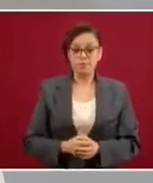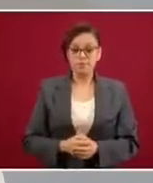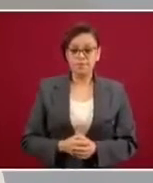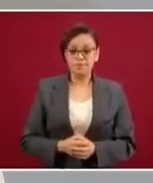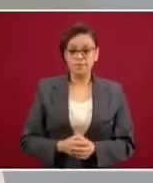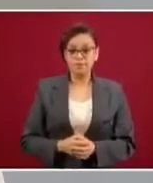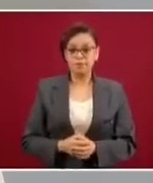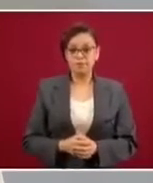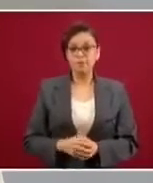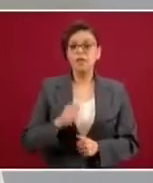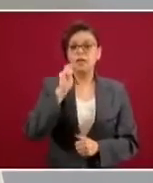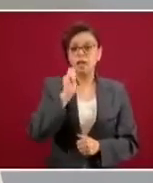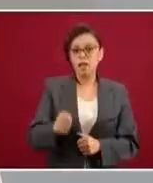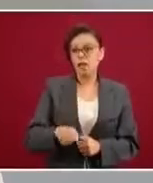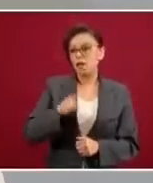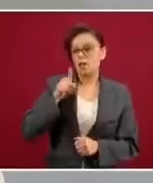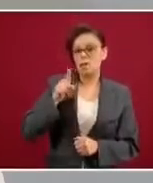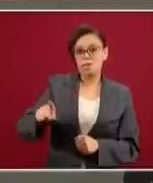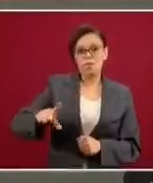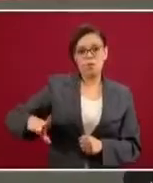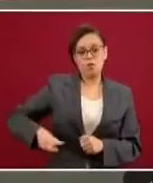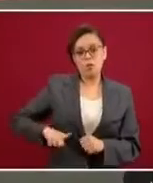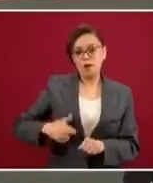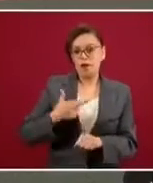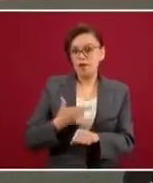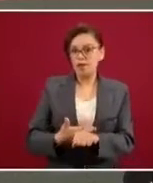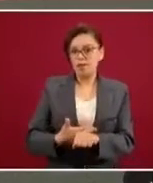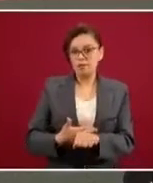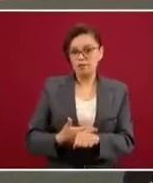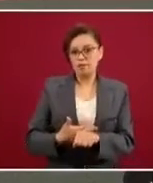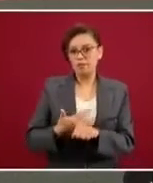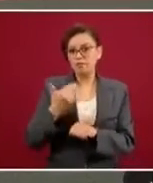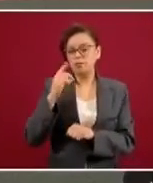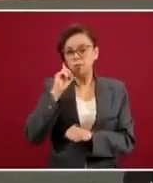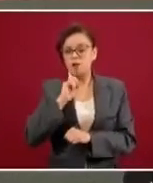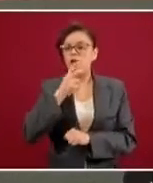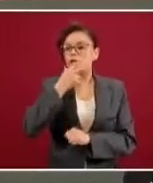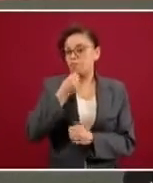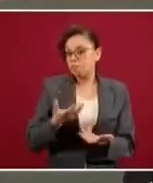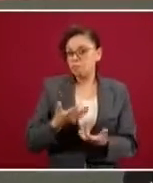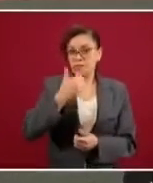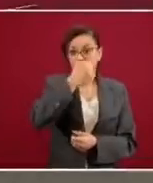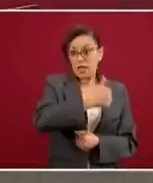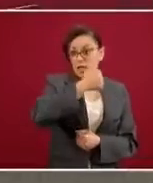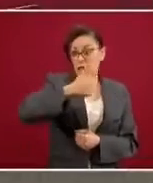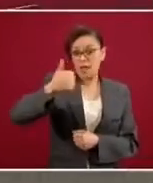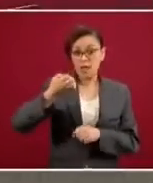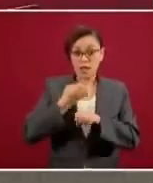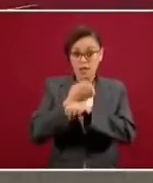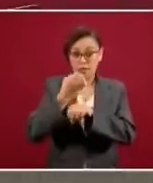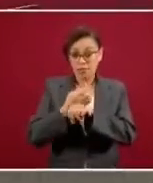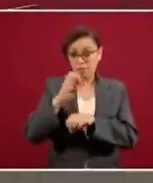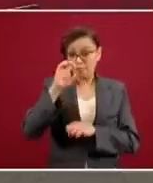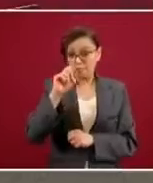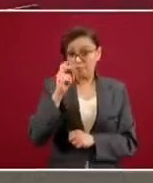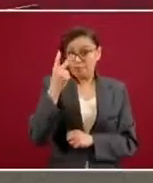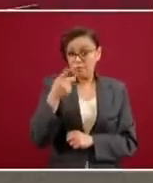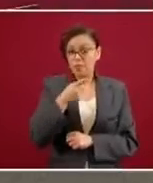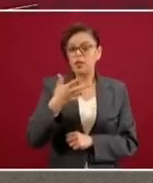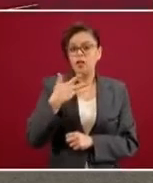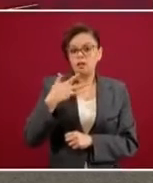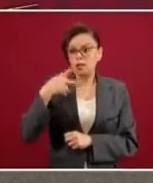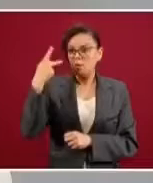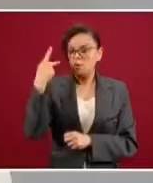Directamente los gobernadores y las gobernadoras. Y cada estado, los 32 estados, tienen una Secretaría de